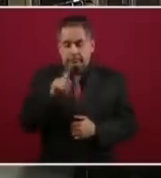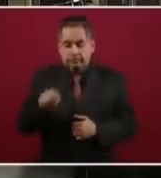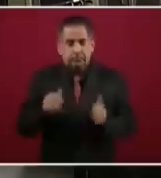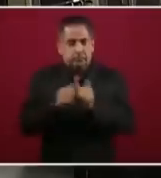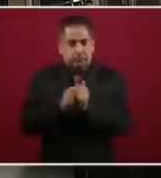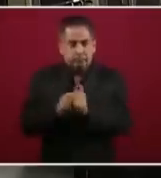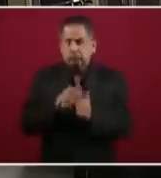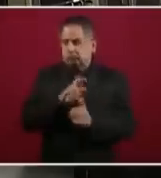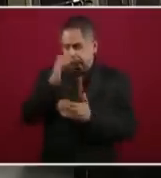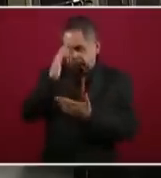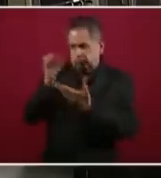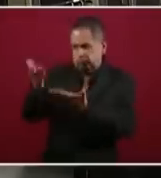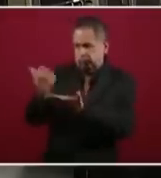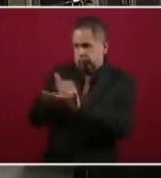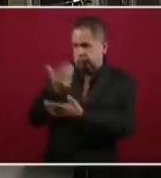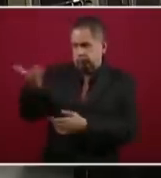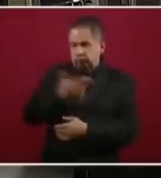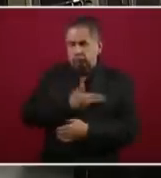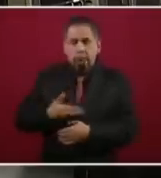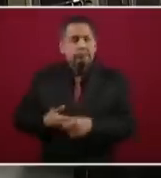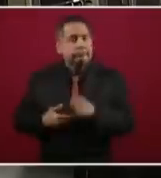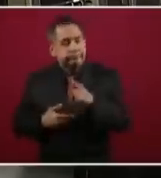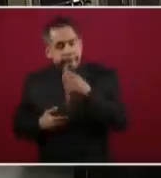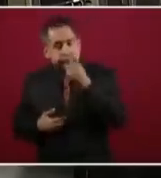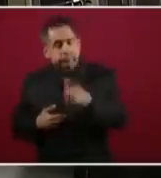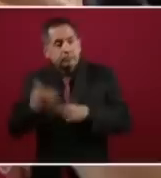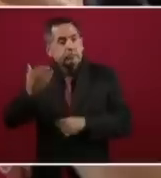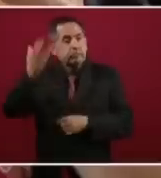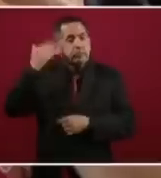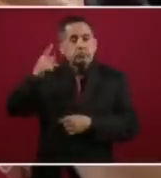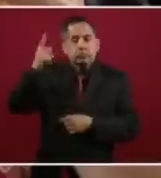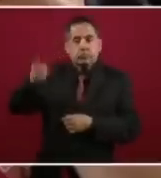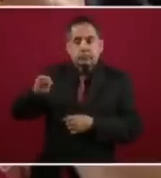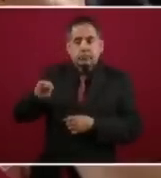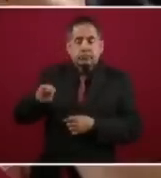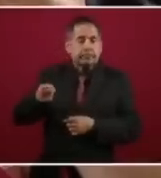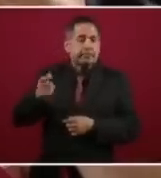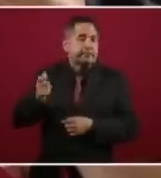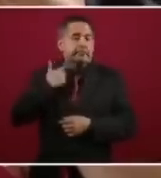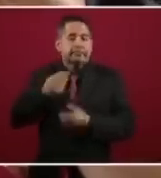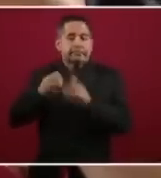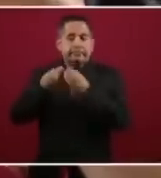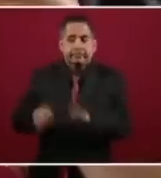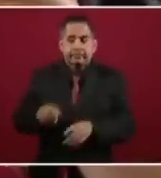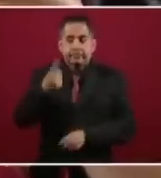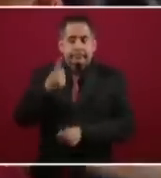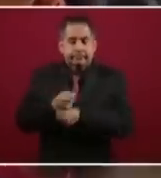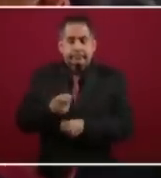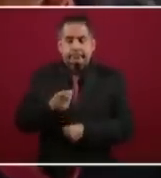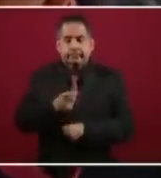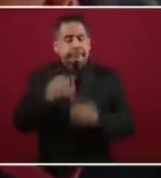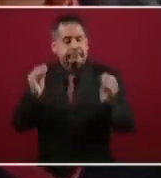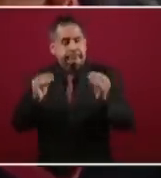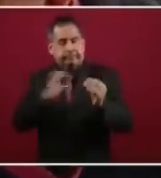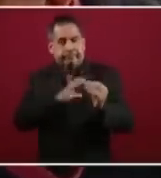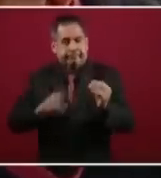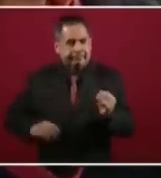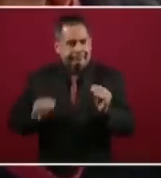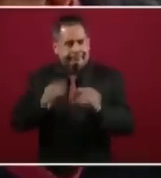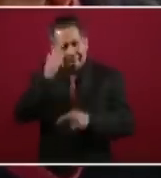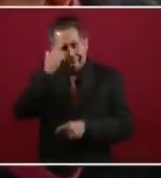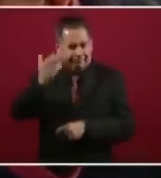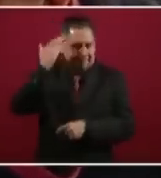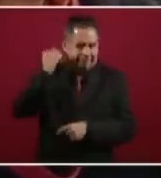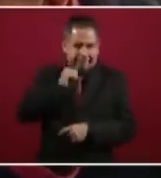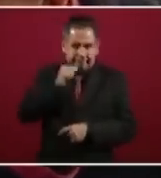usted ganó la presidencia, pero dice que usted la perdió porque no asistió al primer debate de candidatos a la presidencia de la República, por un lado. Por el otro